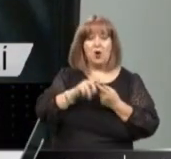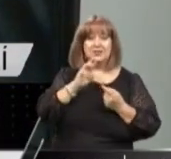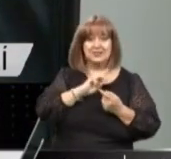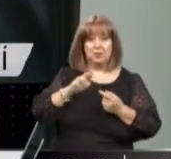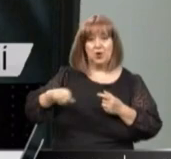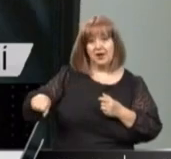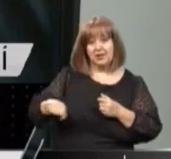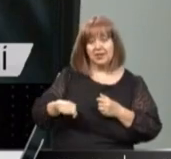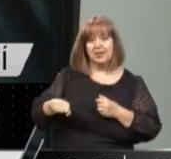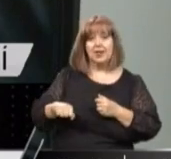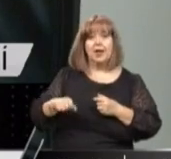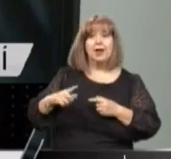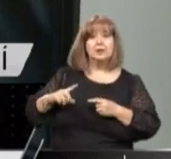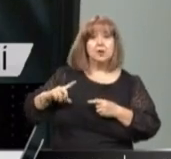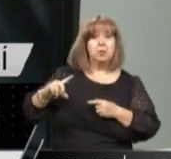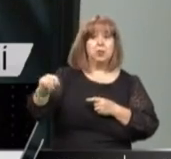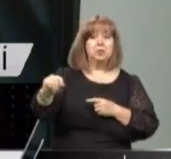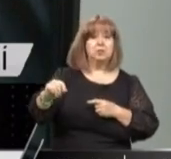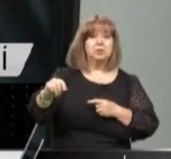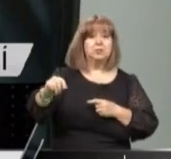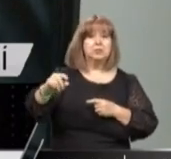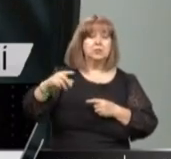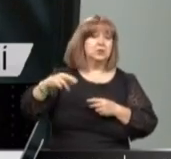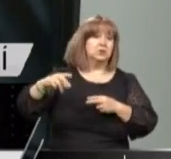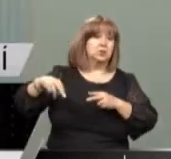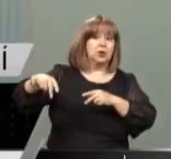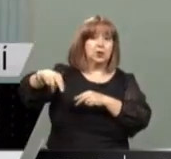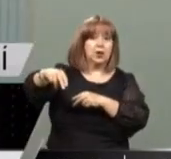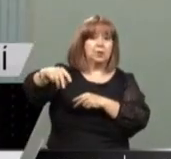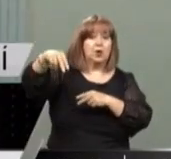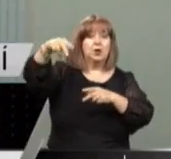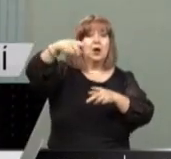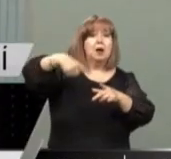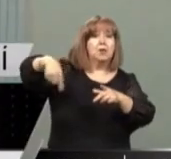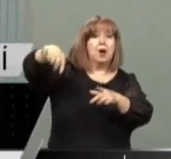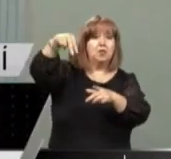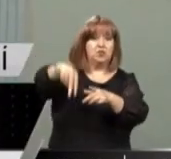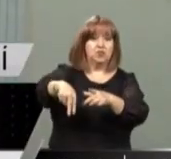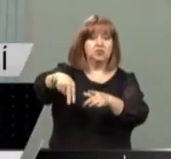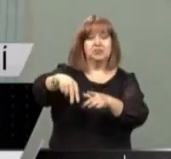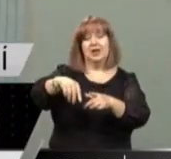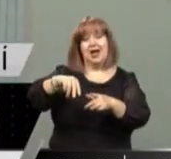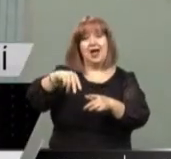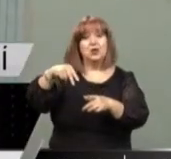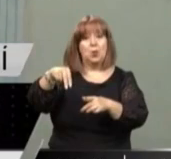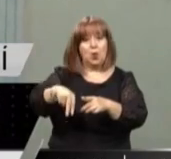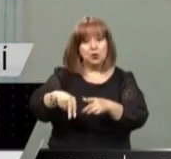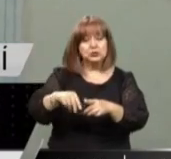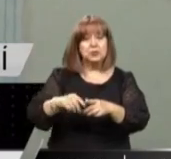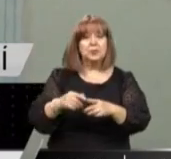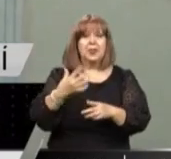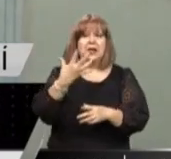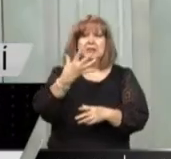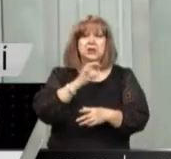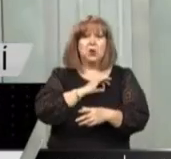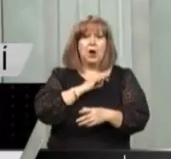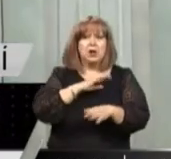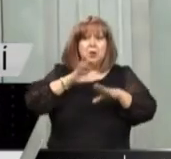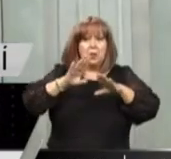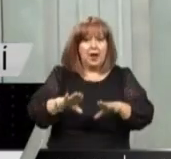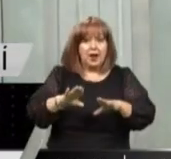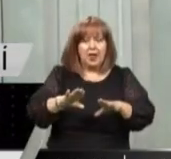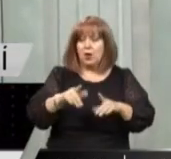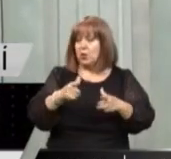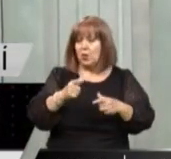y del menor no y en esa circunstancia han sucedido y es una obra que está parado creo que no sé cinco años o más